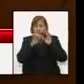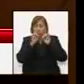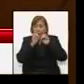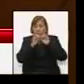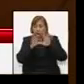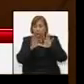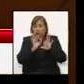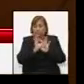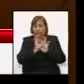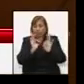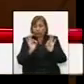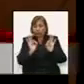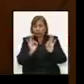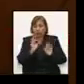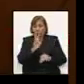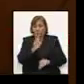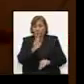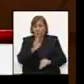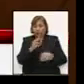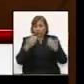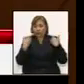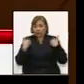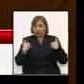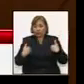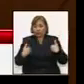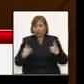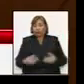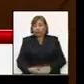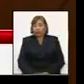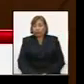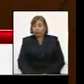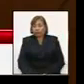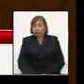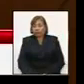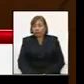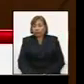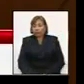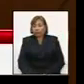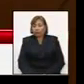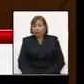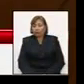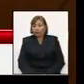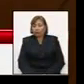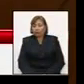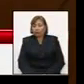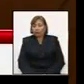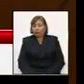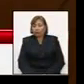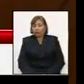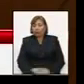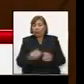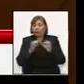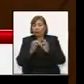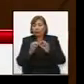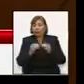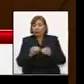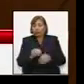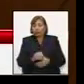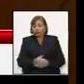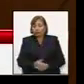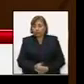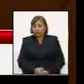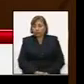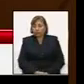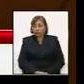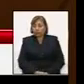clarísimamente, que no lleva ninguno de los dos chaleco antibalas. A ver. ¿Cómo me explica esto? El chaleco... ¿En qué momento se lo